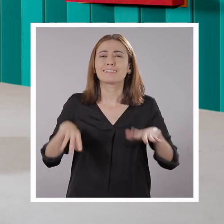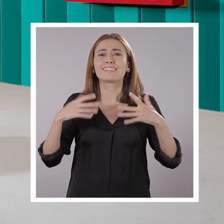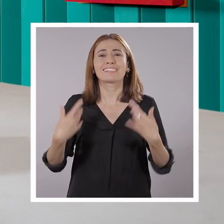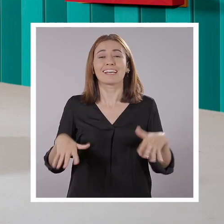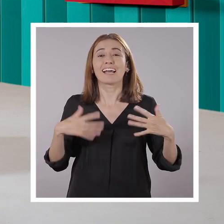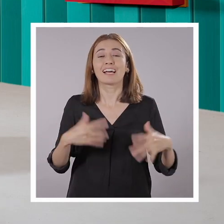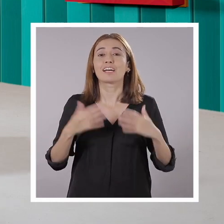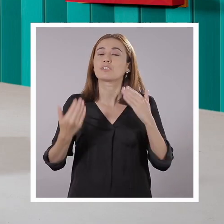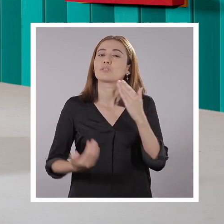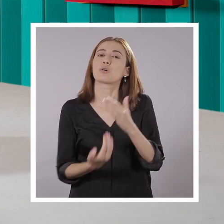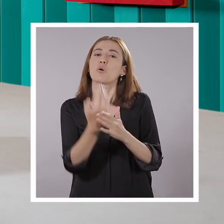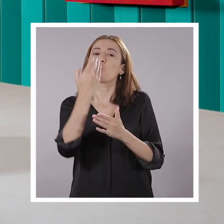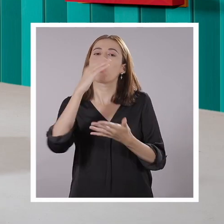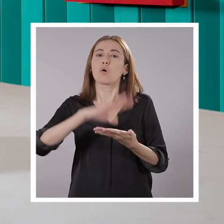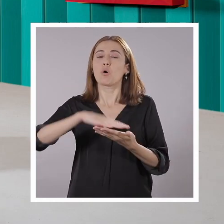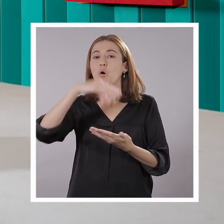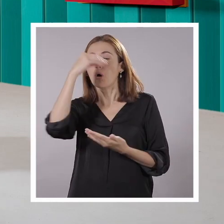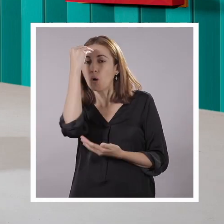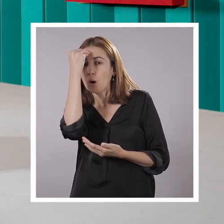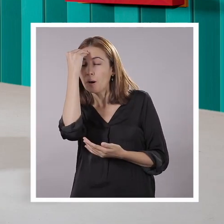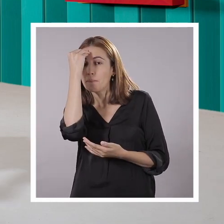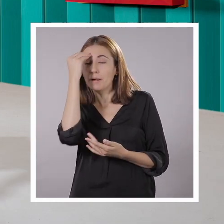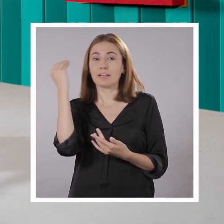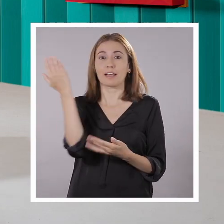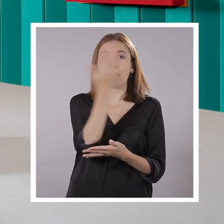¡bienvenidos y bienvenidas a un nuevo programa de